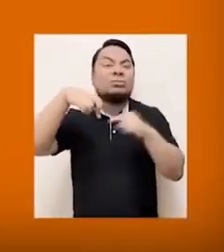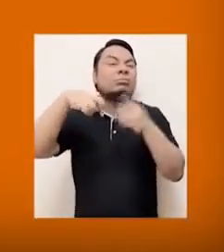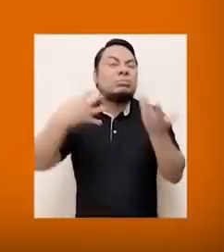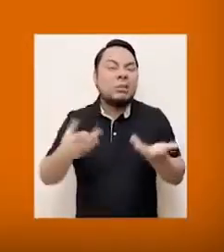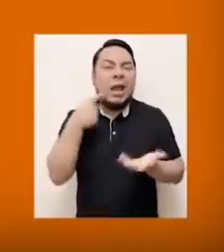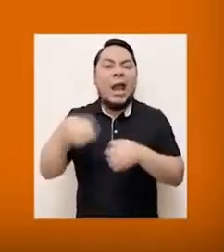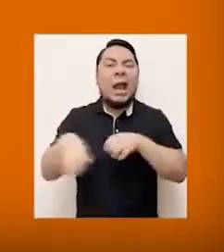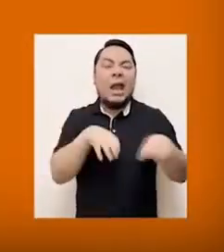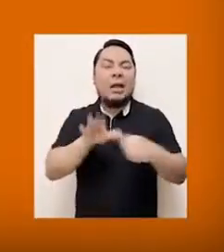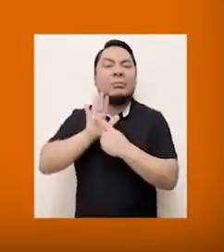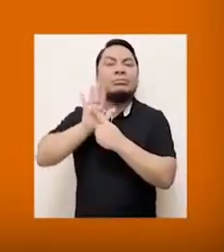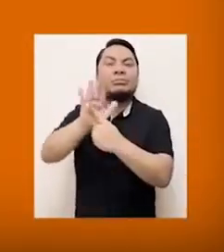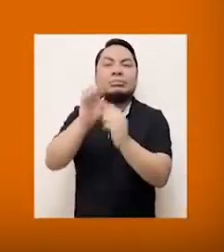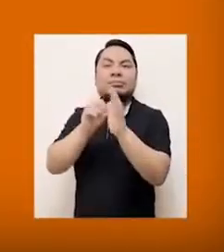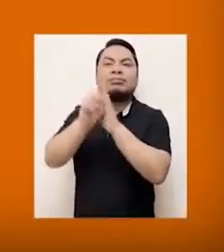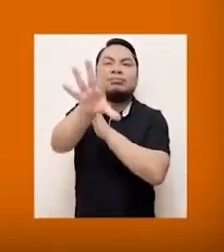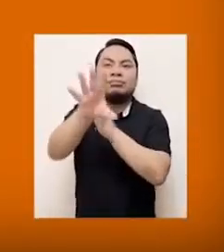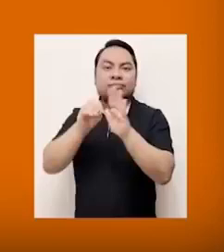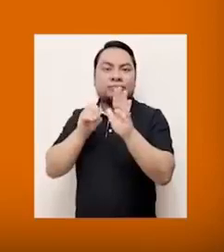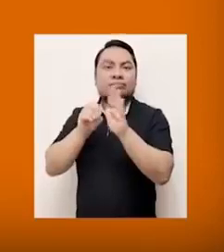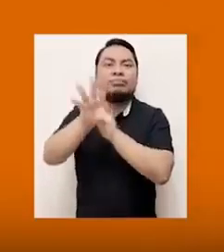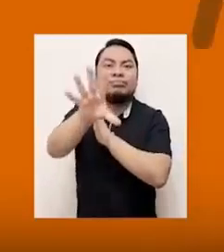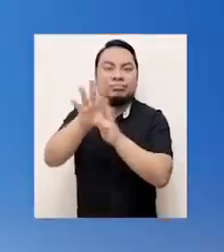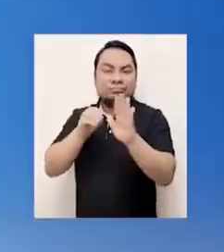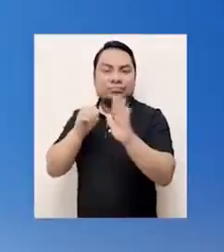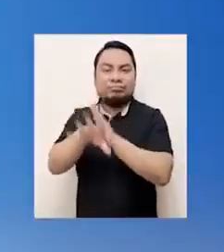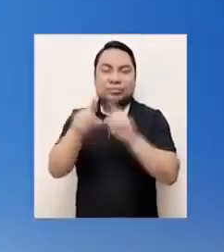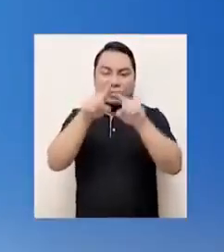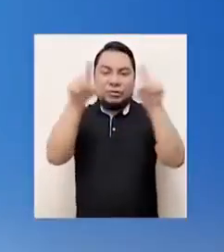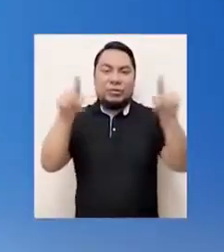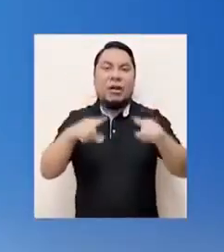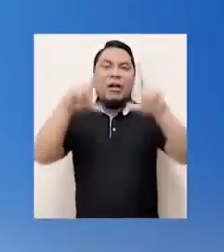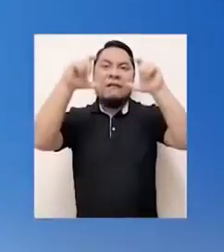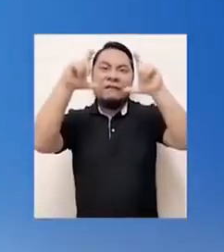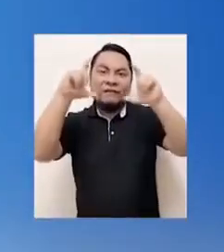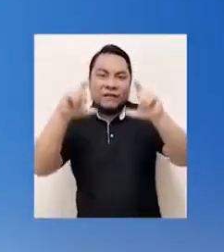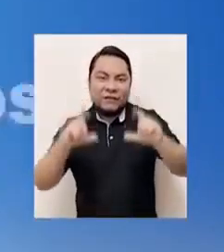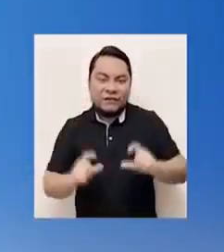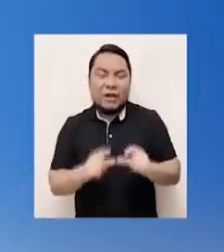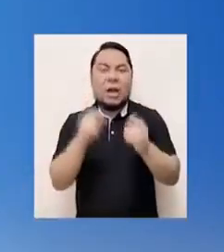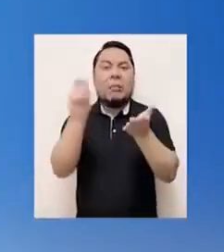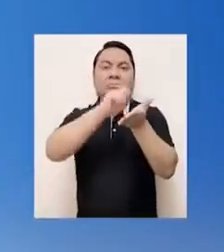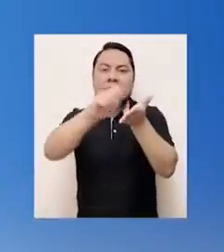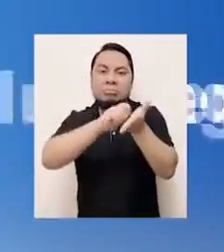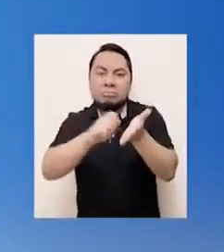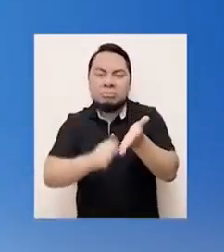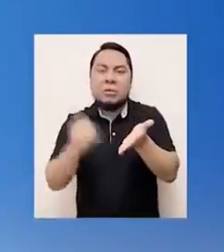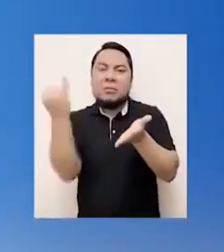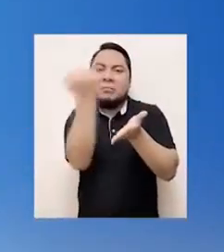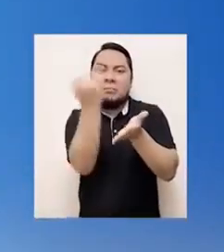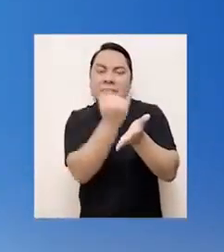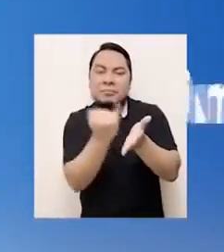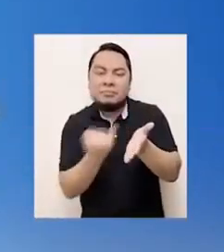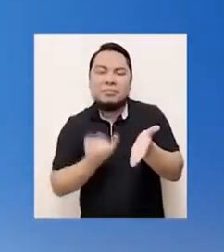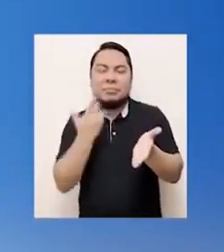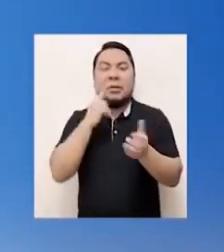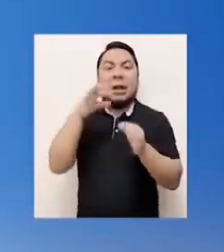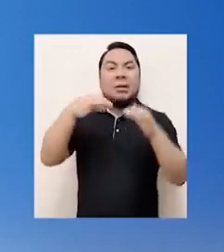usado para realizar presentaciones mediante diapositivas éstas pueden estar conformadas por textos imágenes